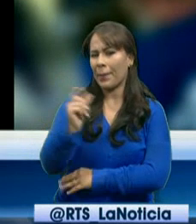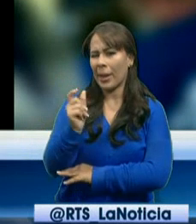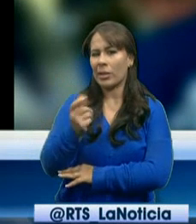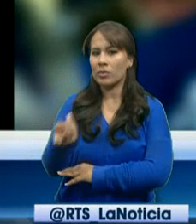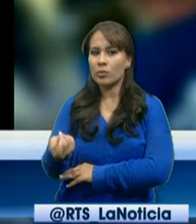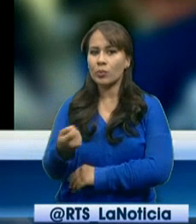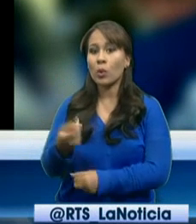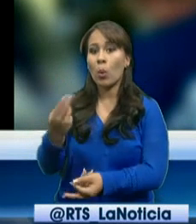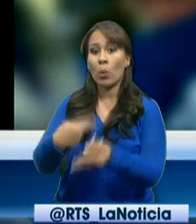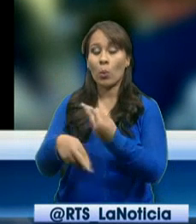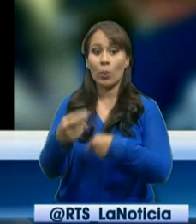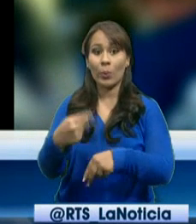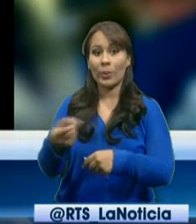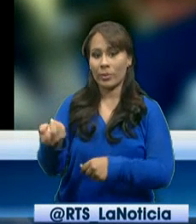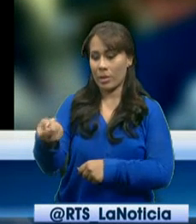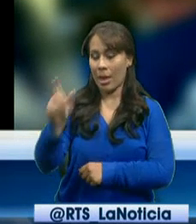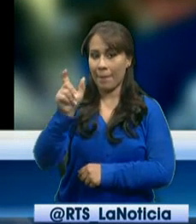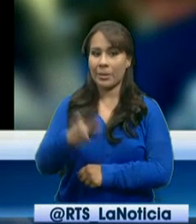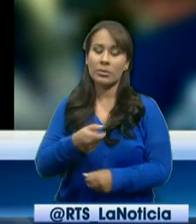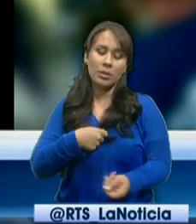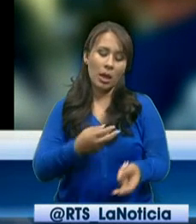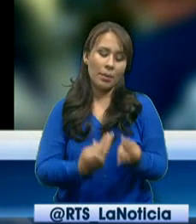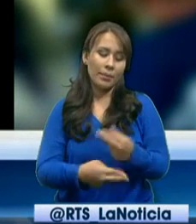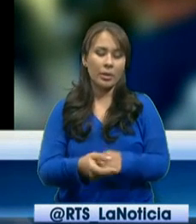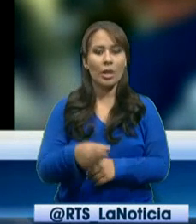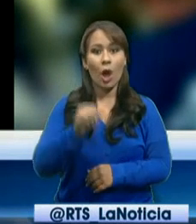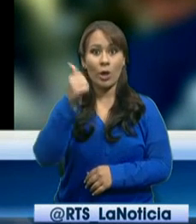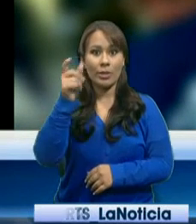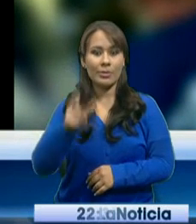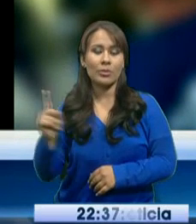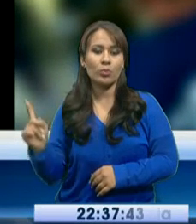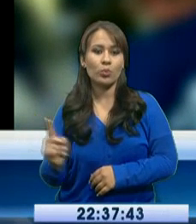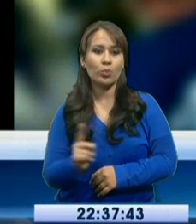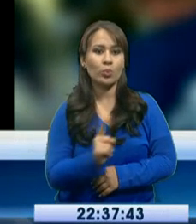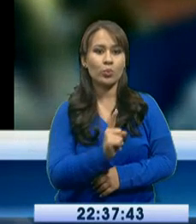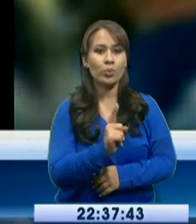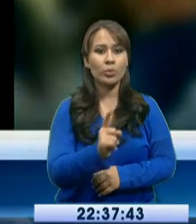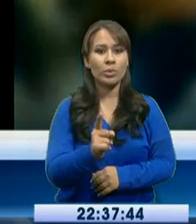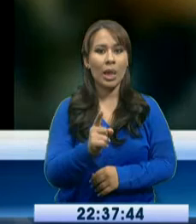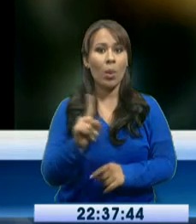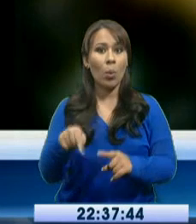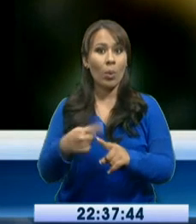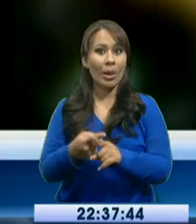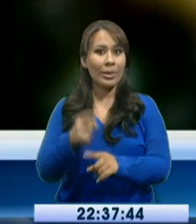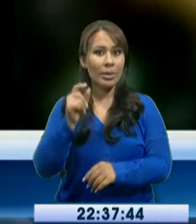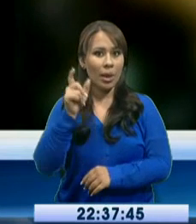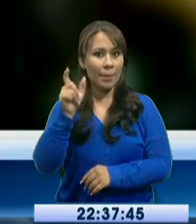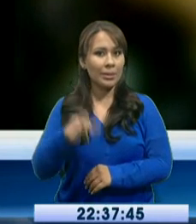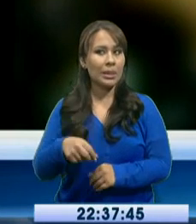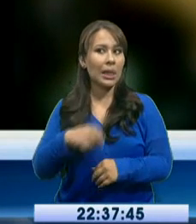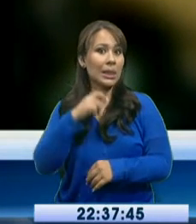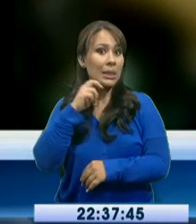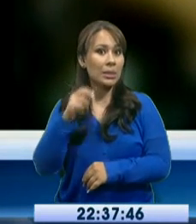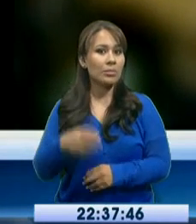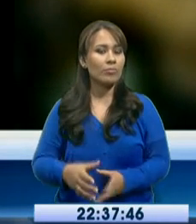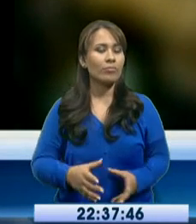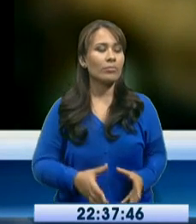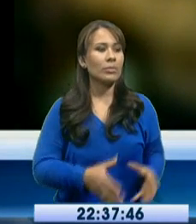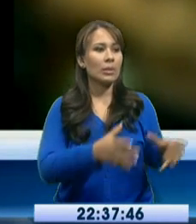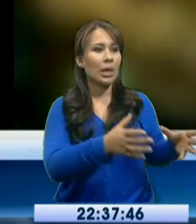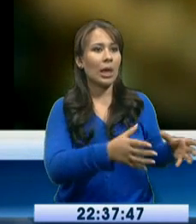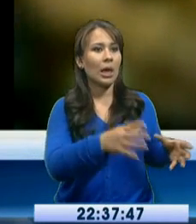la vendedora está distraída. Ingresa otra que finge buscar algo, pero en el primer descuido, la mujer le pasa un cartón y todos